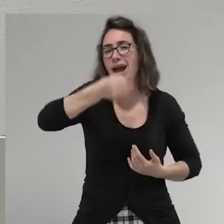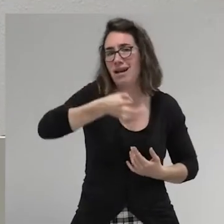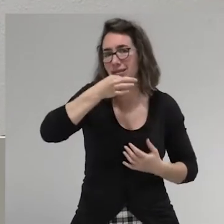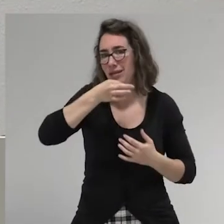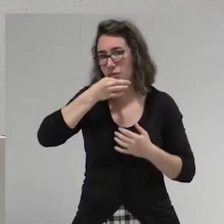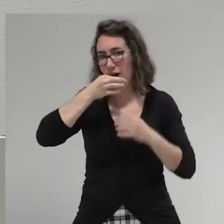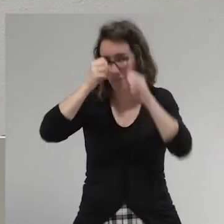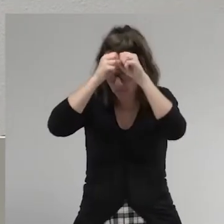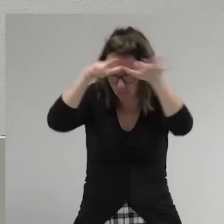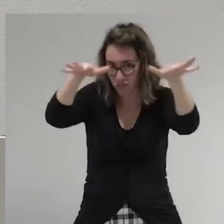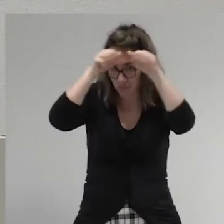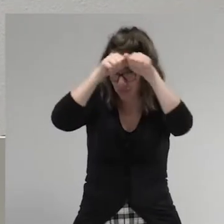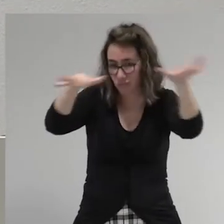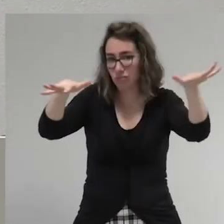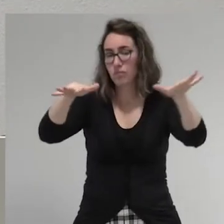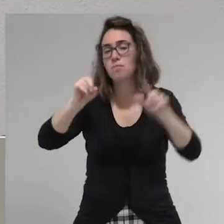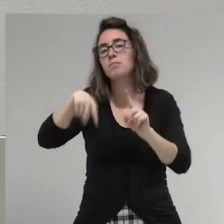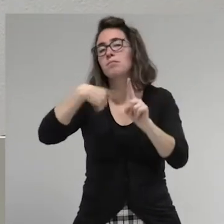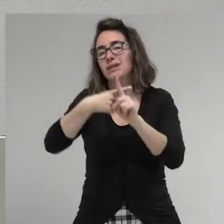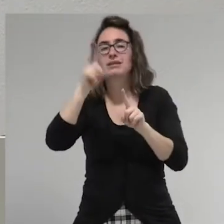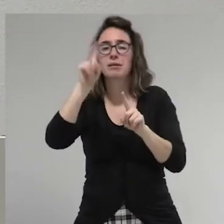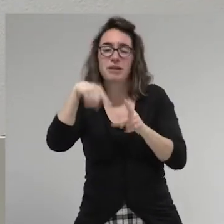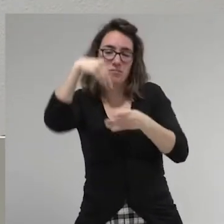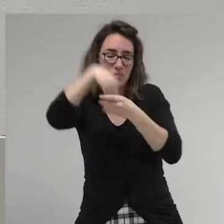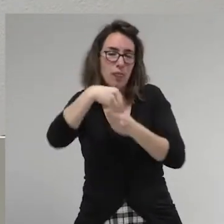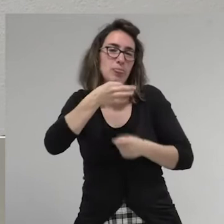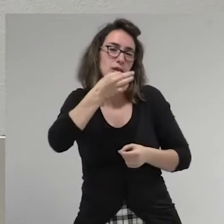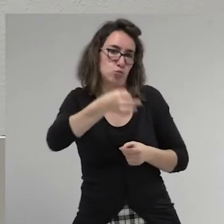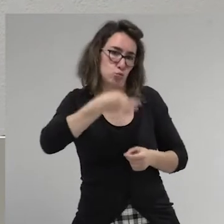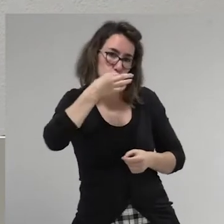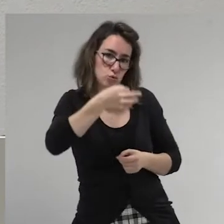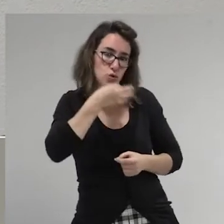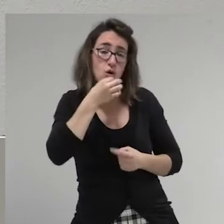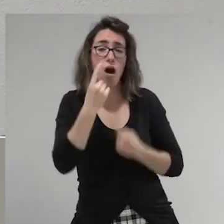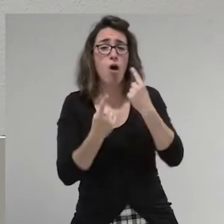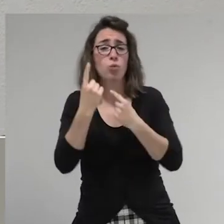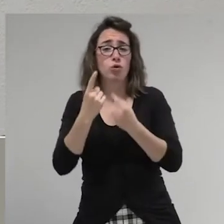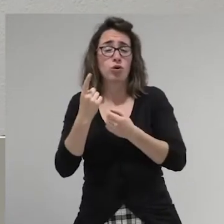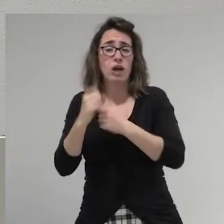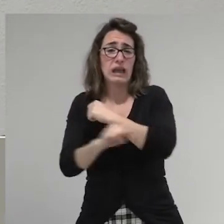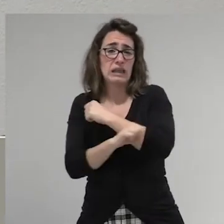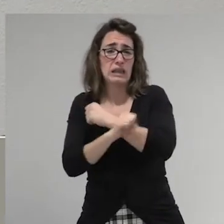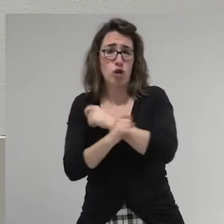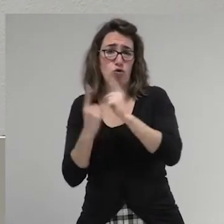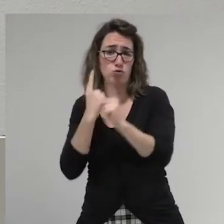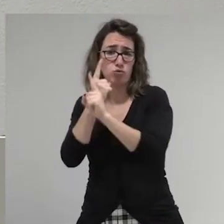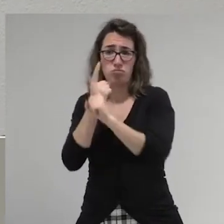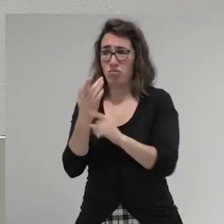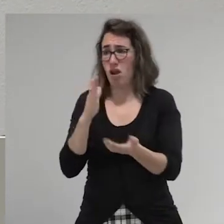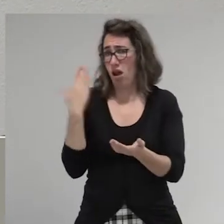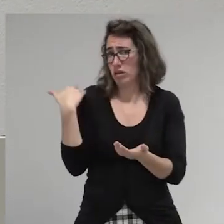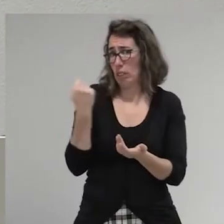pero también a través de las propias pragmáticas. Es decir, hemos tenido pragmáticas antigitanas hasta, creo que es en 1978,